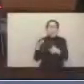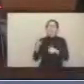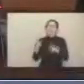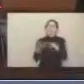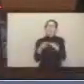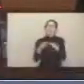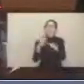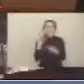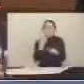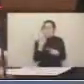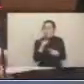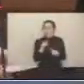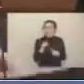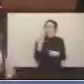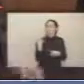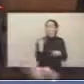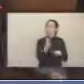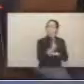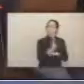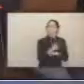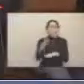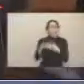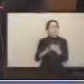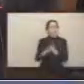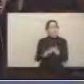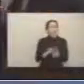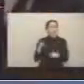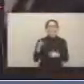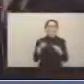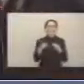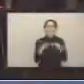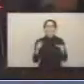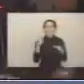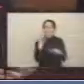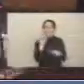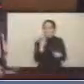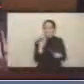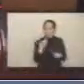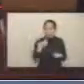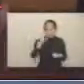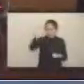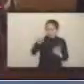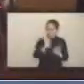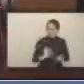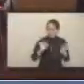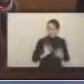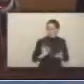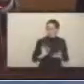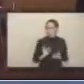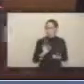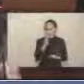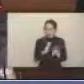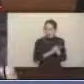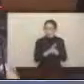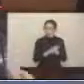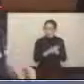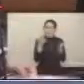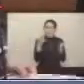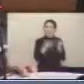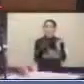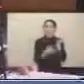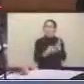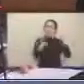en este Parlamento, al cheque escolar, no estoy inventándome nada, y ahora sí que hablamos de calidad de la